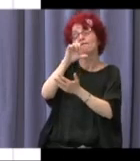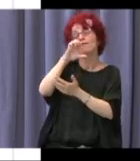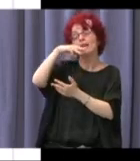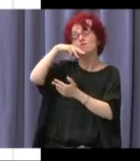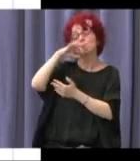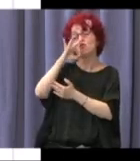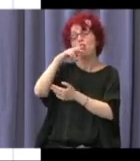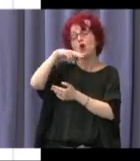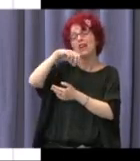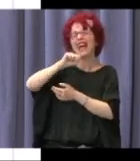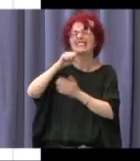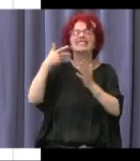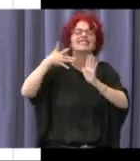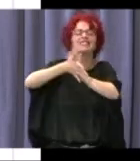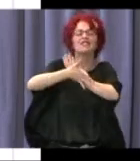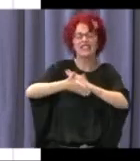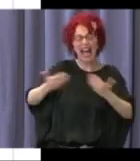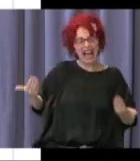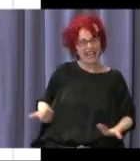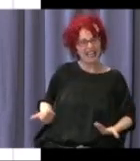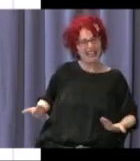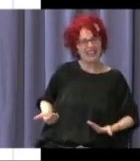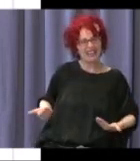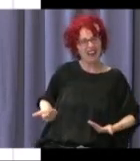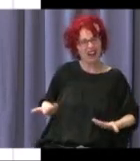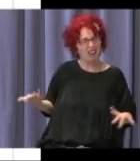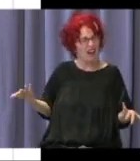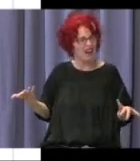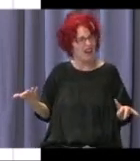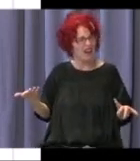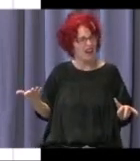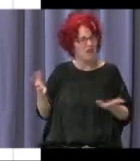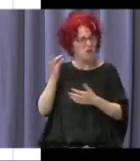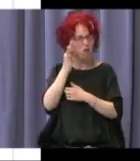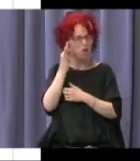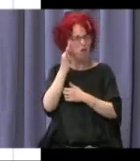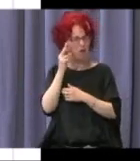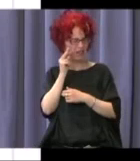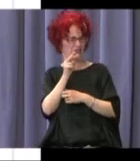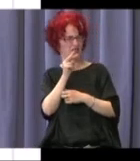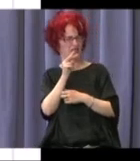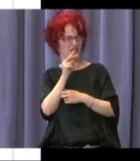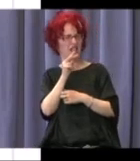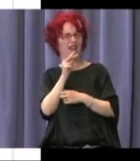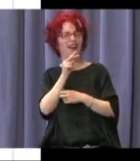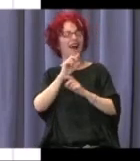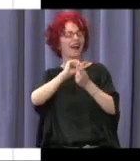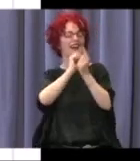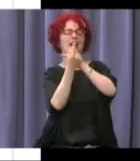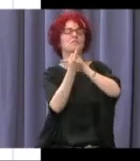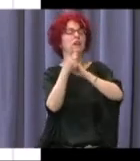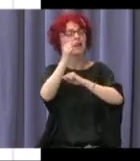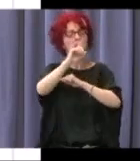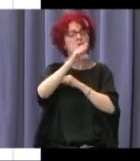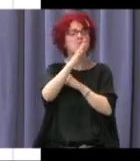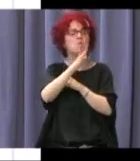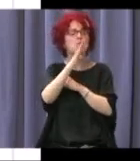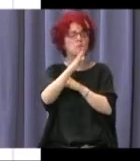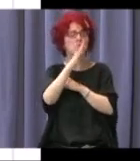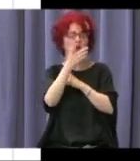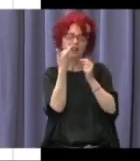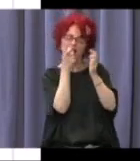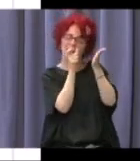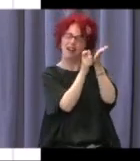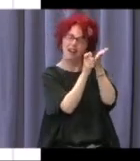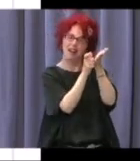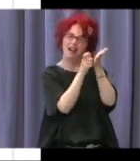pone que es criada y mujer tosca y tal, y no se ha cambiado porque está bien marcado. Está dicho que es